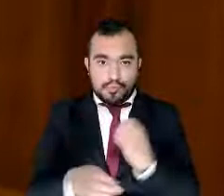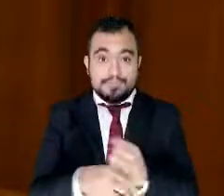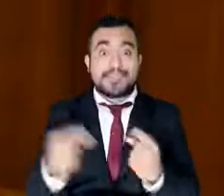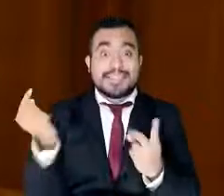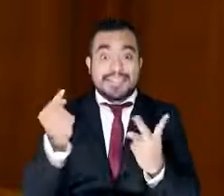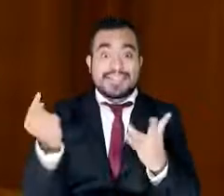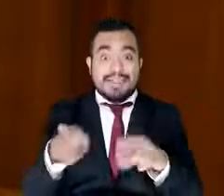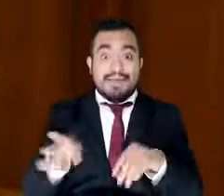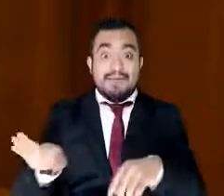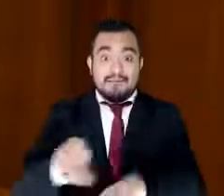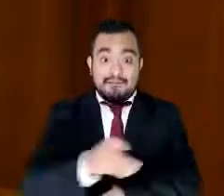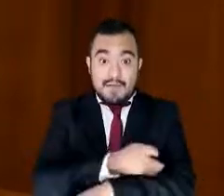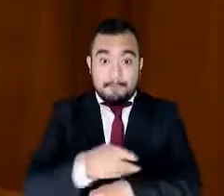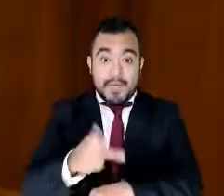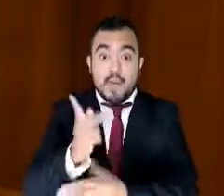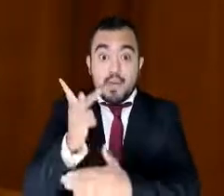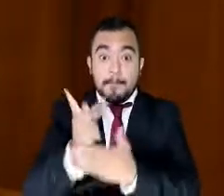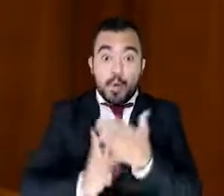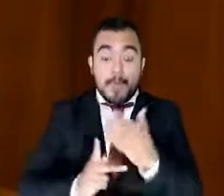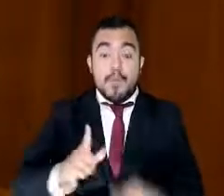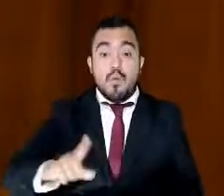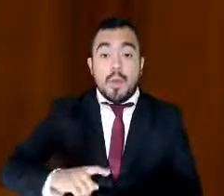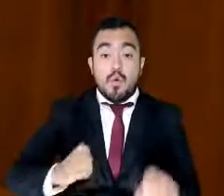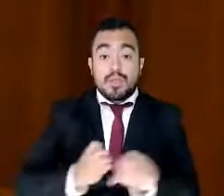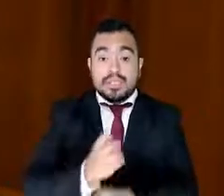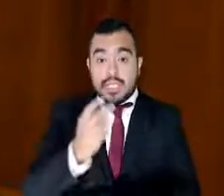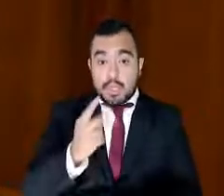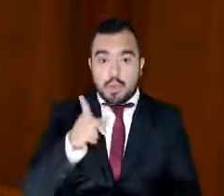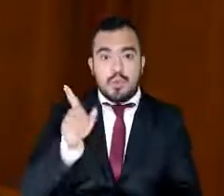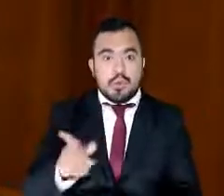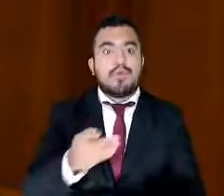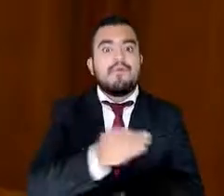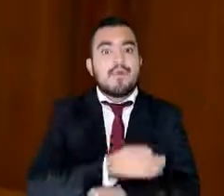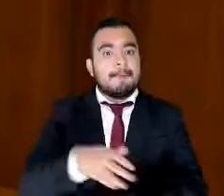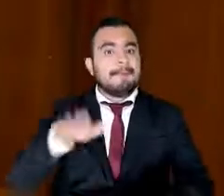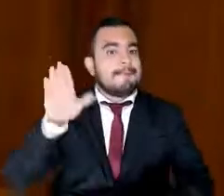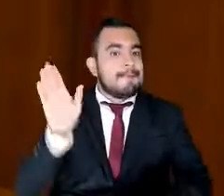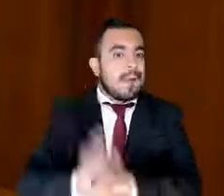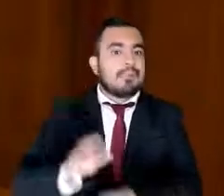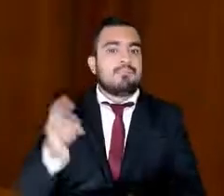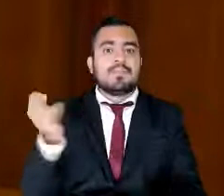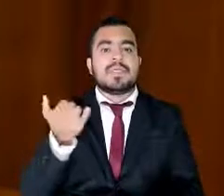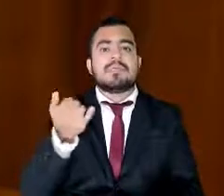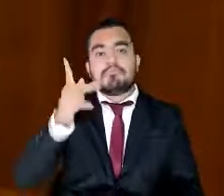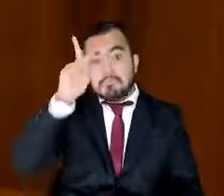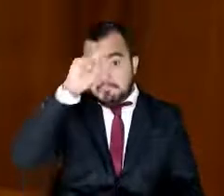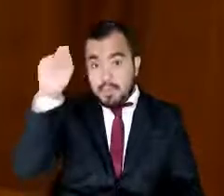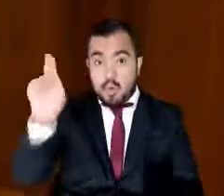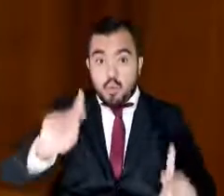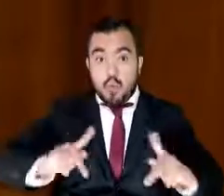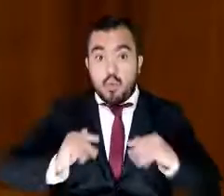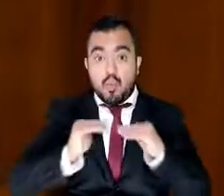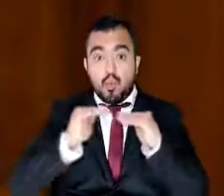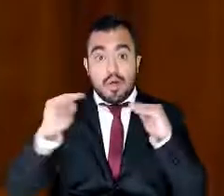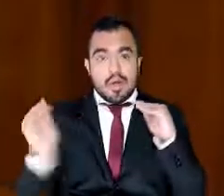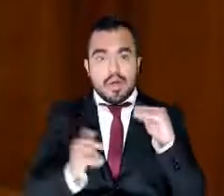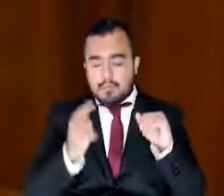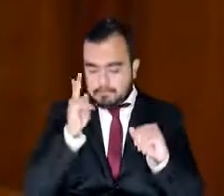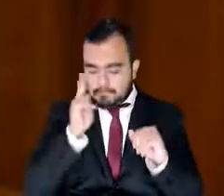a través de este programa, el gobierno y el Estado, son las familias que más lo requieren y son las familias más vulnerables. En